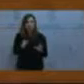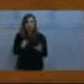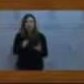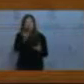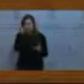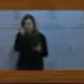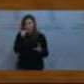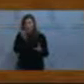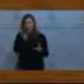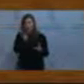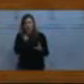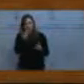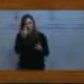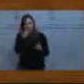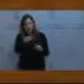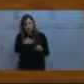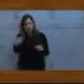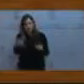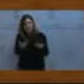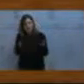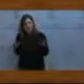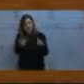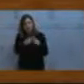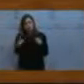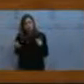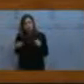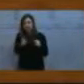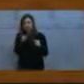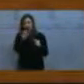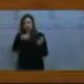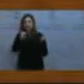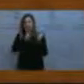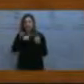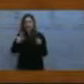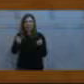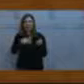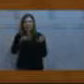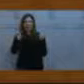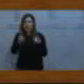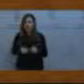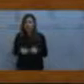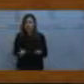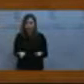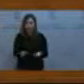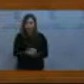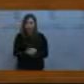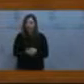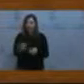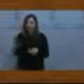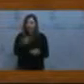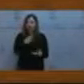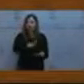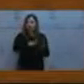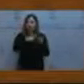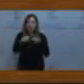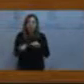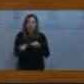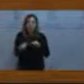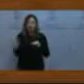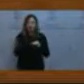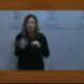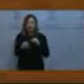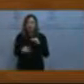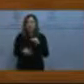incapaces de alcanzar un acuerdo. Ustedes lo tienen que aplicar, tienen que sacar adelante los presupuestos y la prórroga.